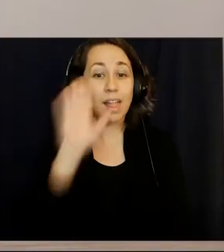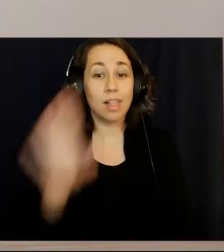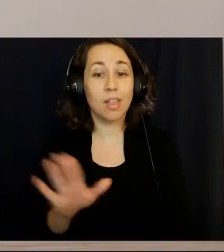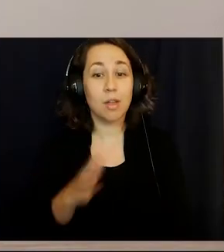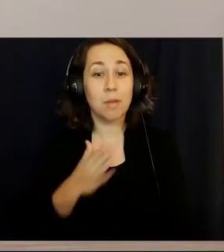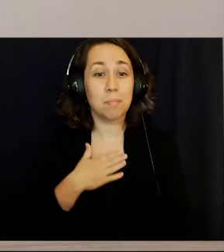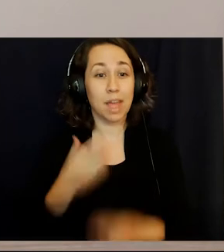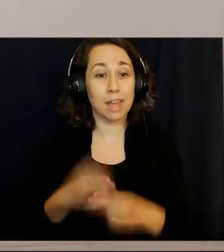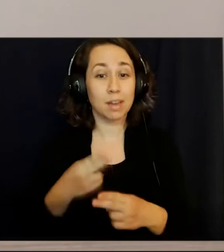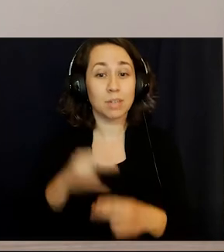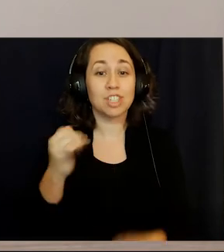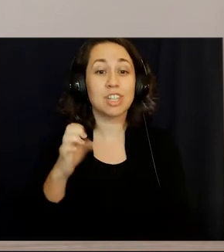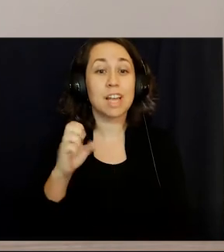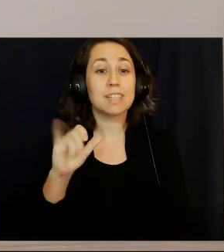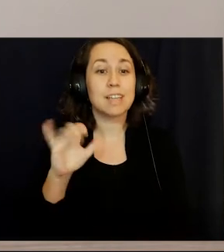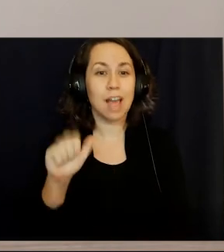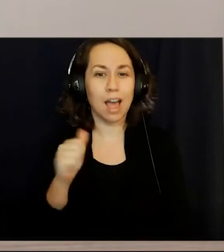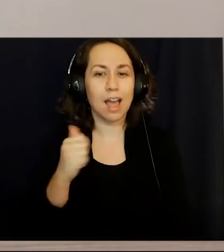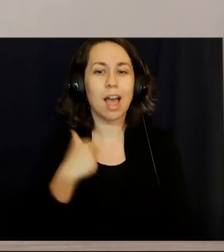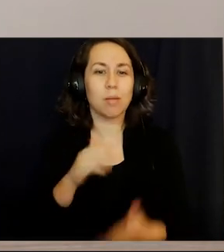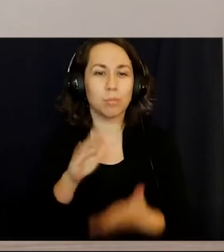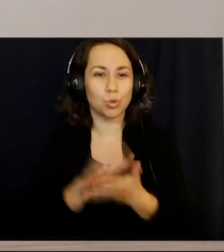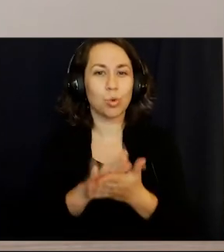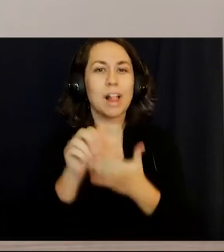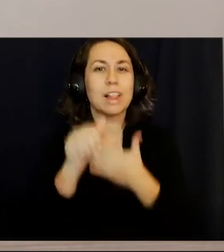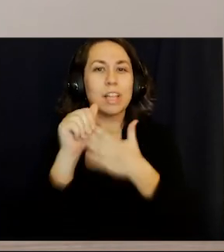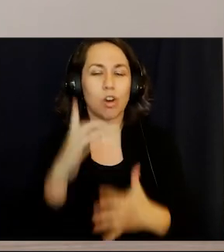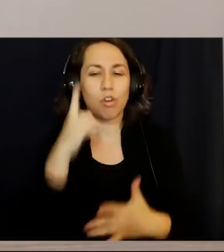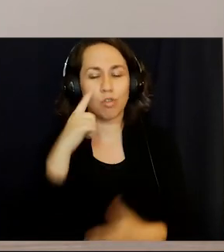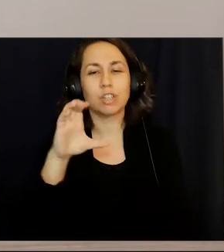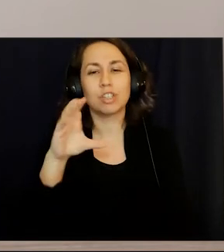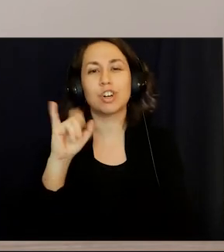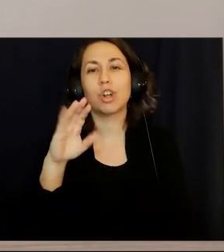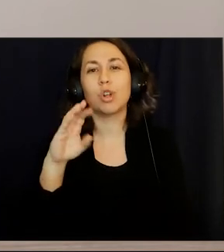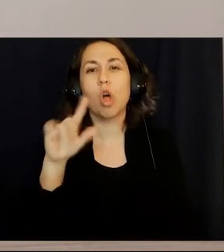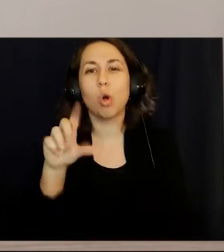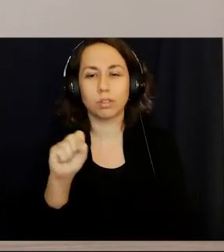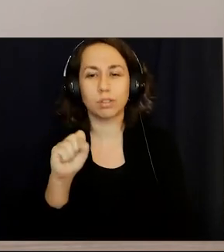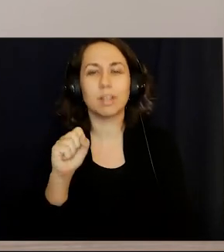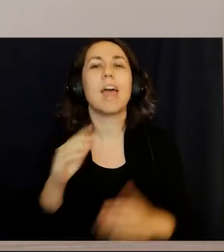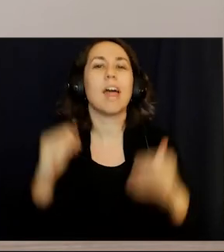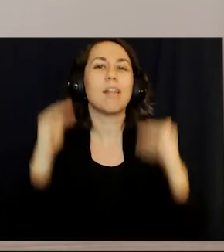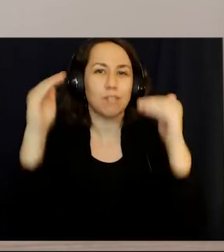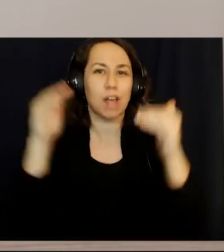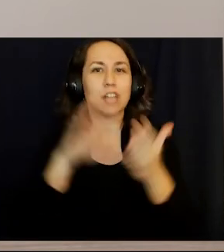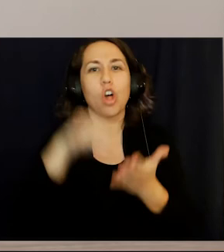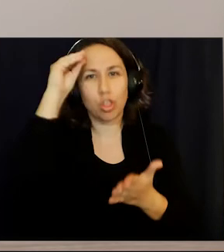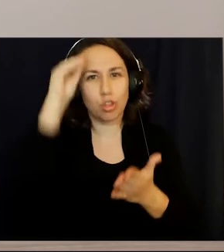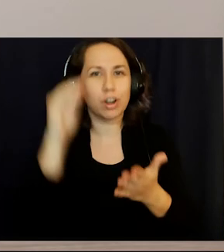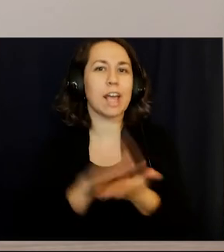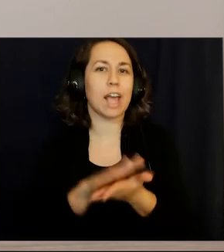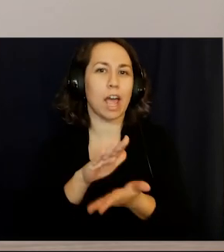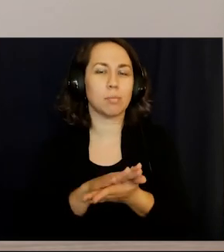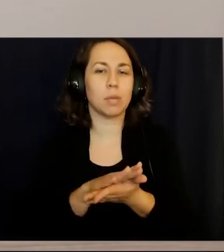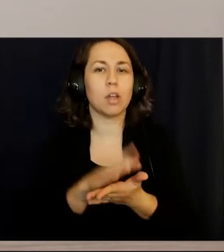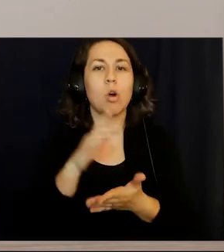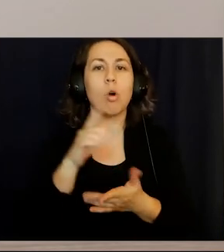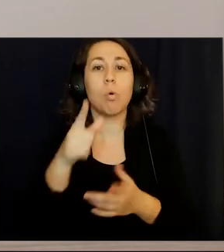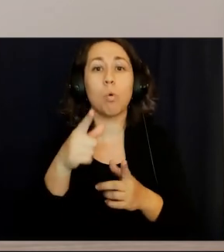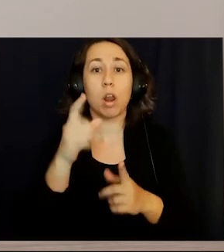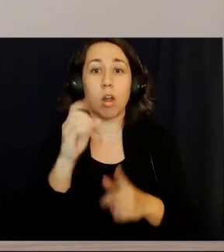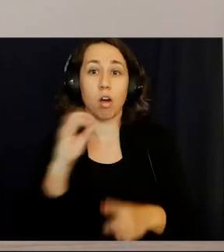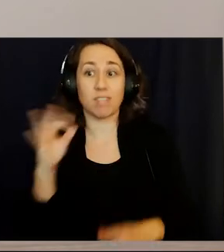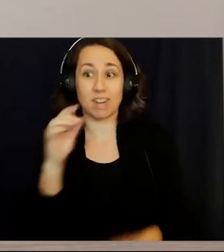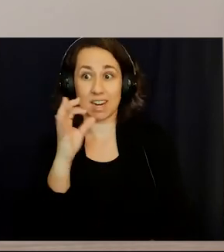Hola, soy Jessica Salcedo, líder escolar para la preparatoria Círculos y Advanced Learning Academy, uno de 19